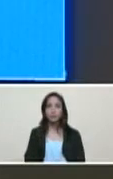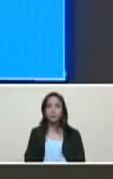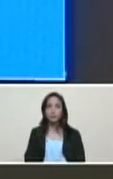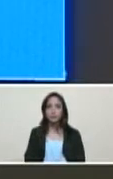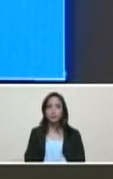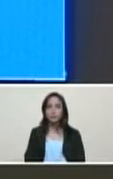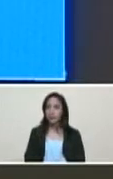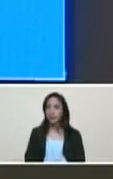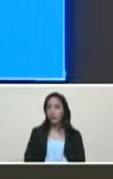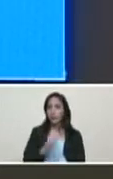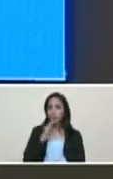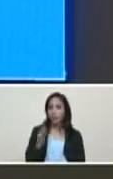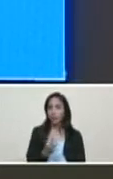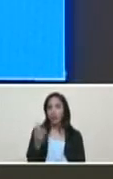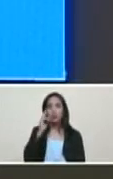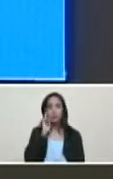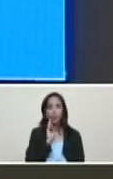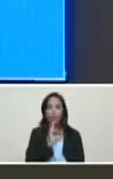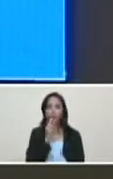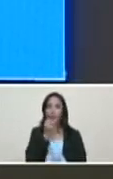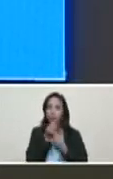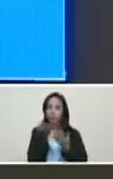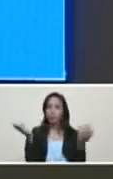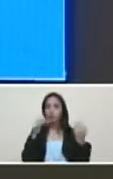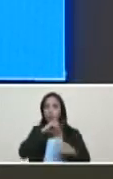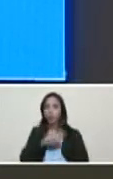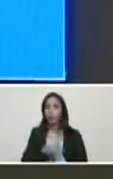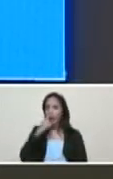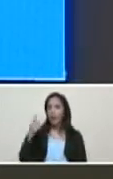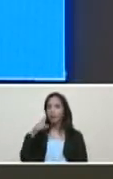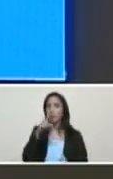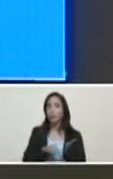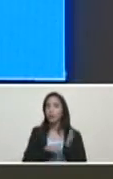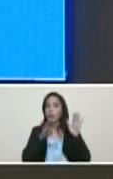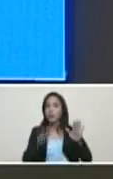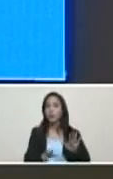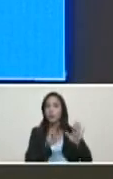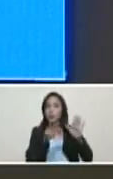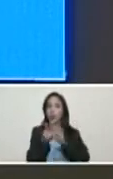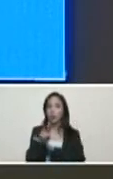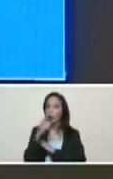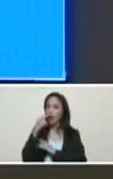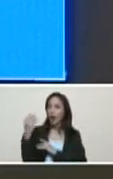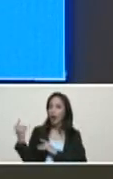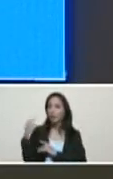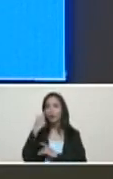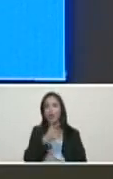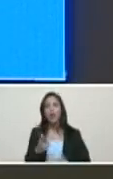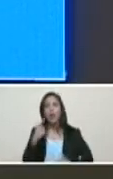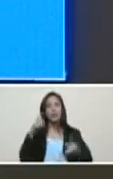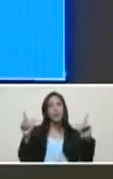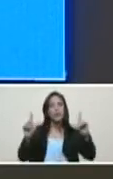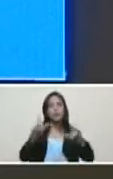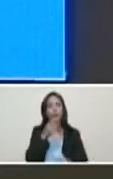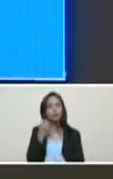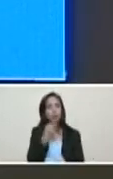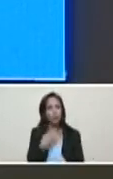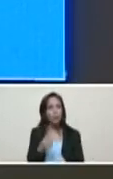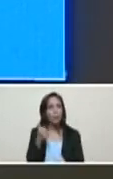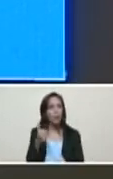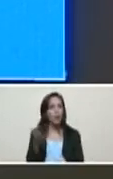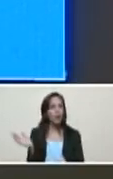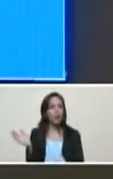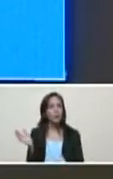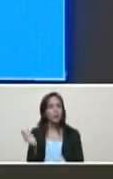hacer la vida de nuestro libertador Simón Bolívar. Una vez en el año 82 se hizo una serie muy buena, Jorge,